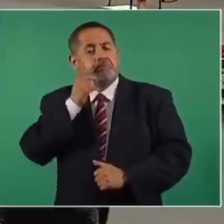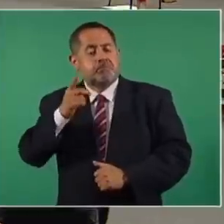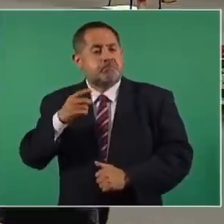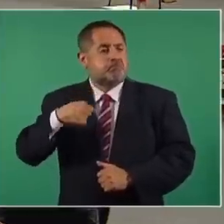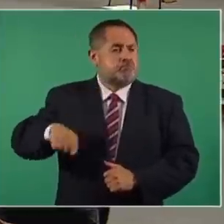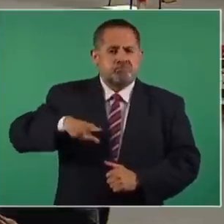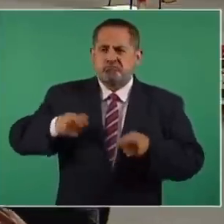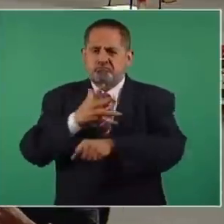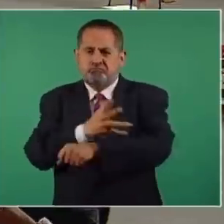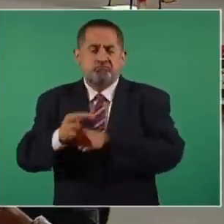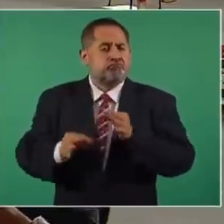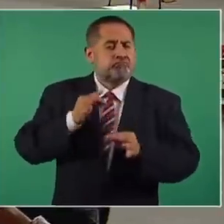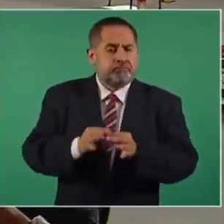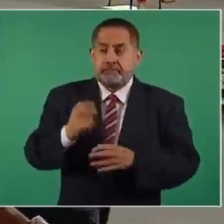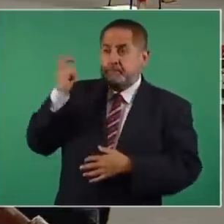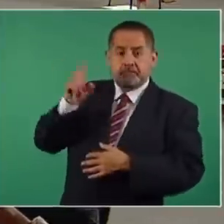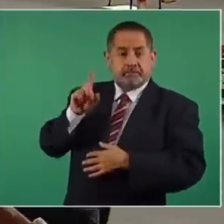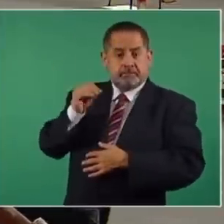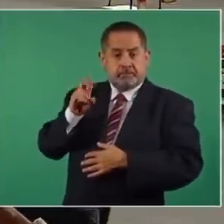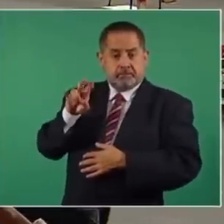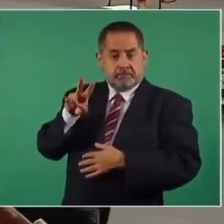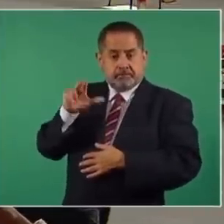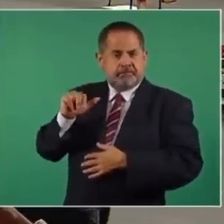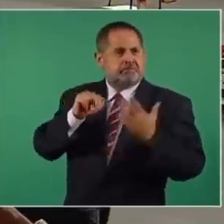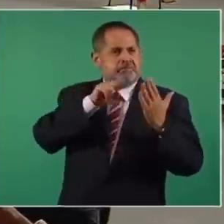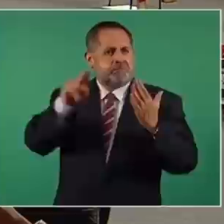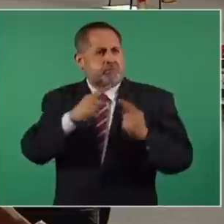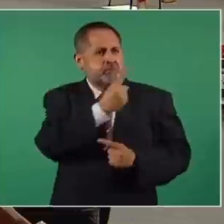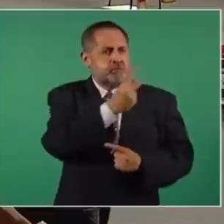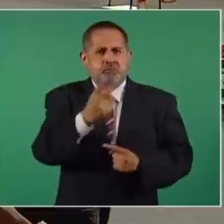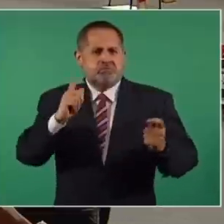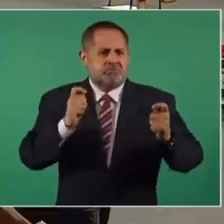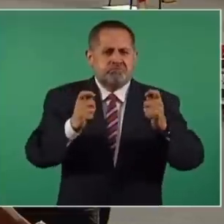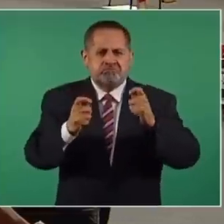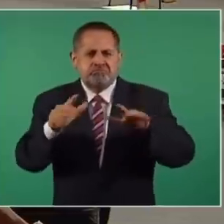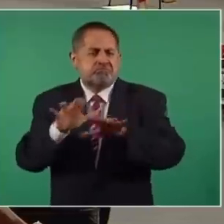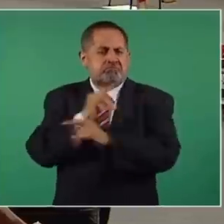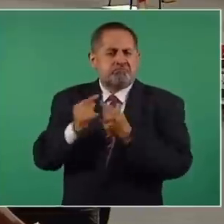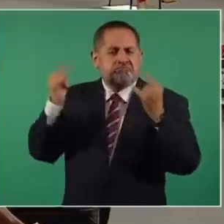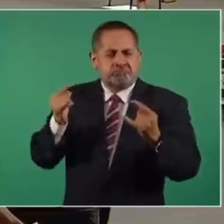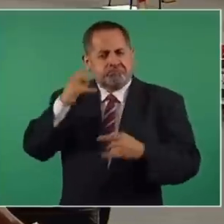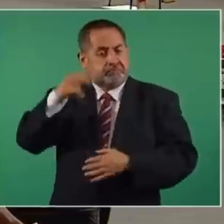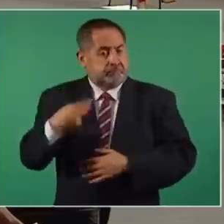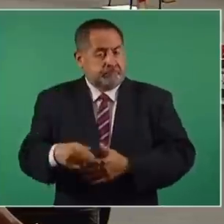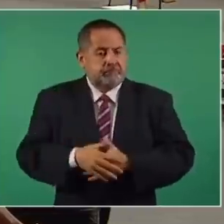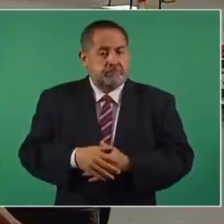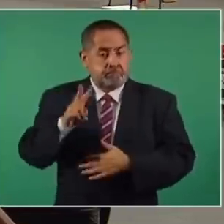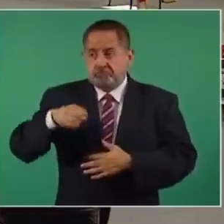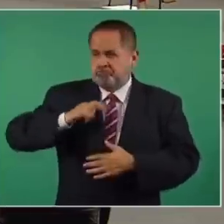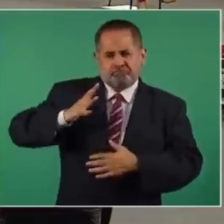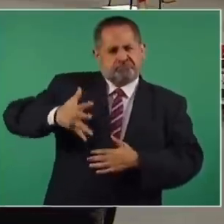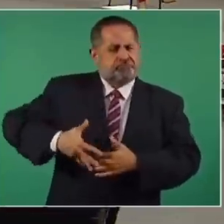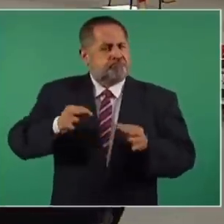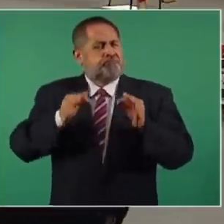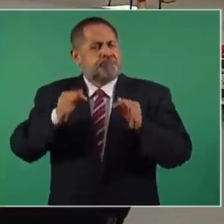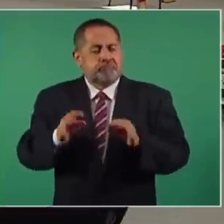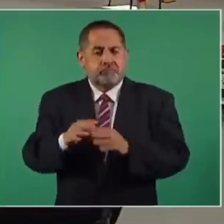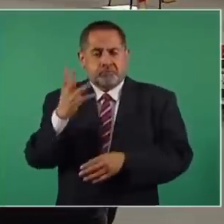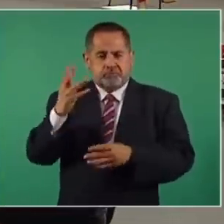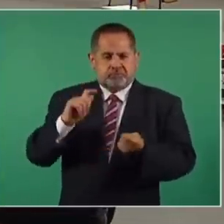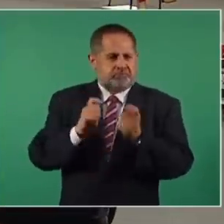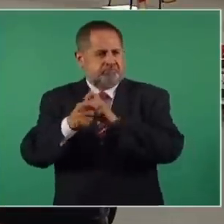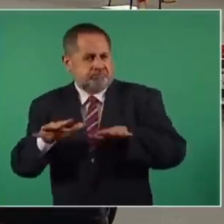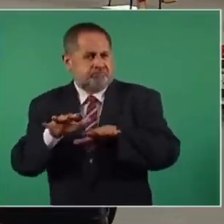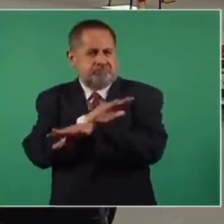Y cumplimos. Aquí Diego Rivera pintó magistralmente las tres grandes transformaciones que han habido en la historia de nuestro país. Y nosotros con mucho orgullo estamos llevando a cabo la cuarta